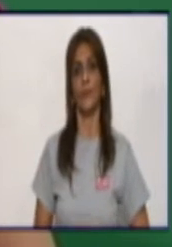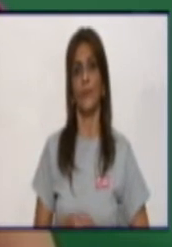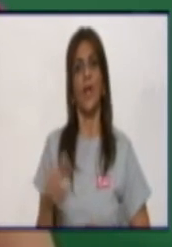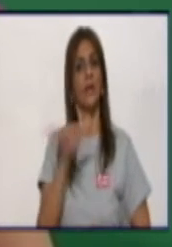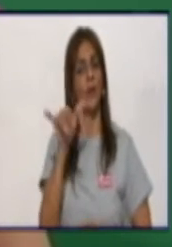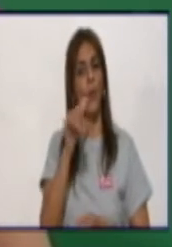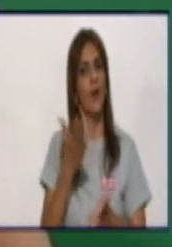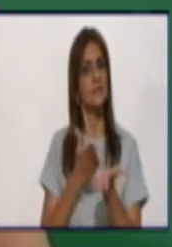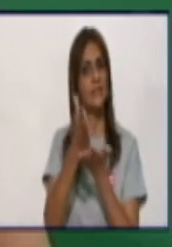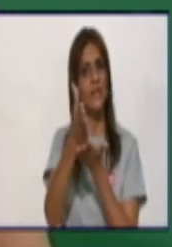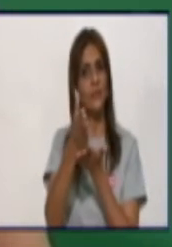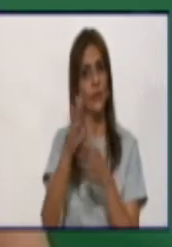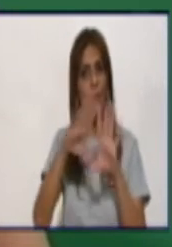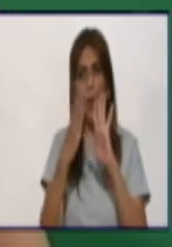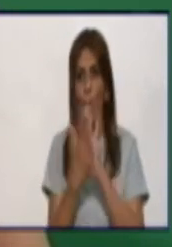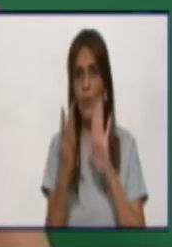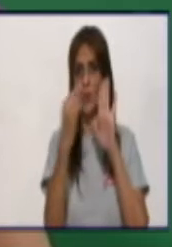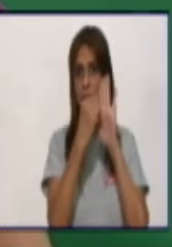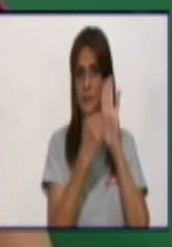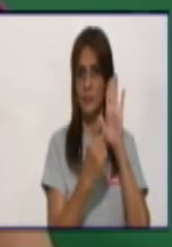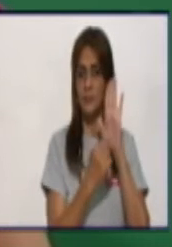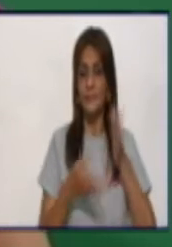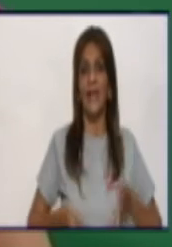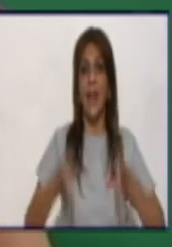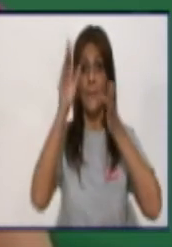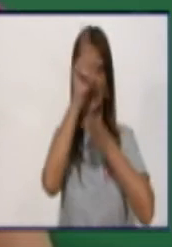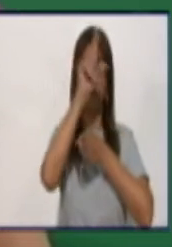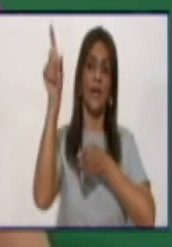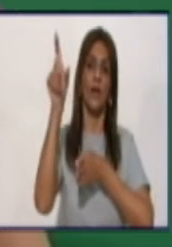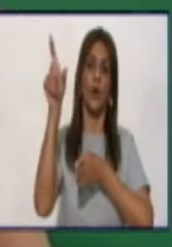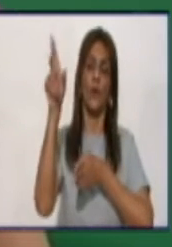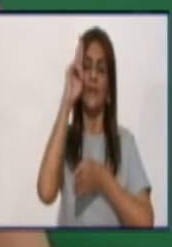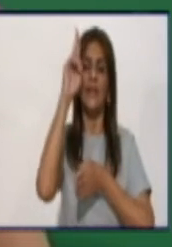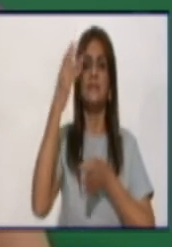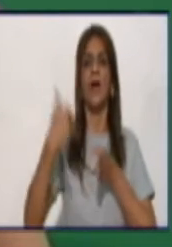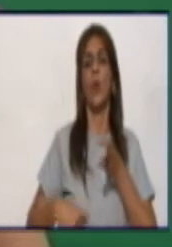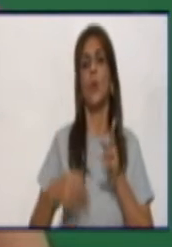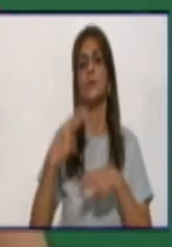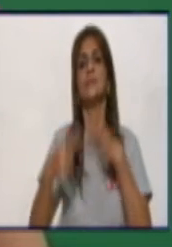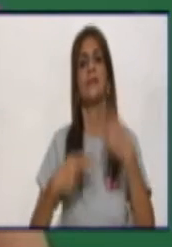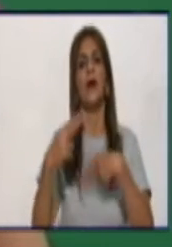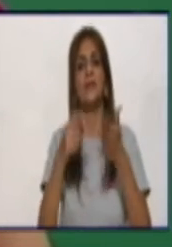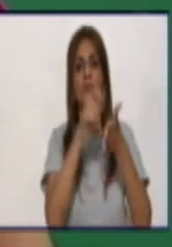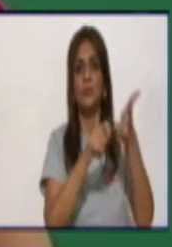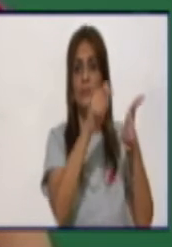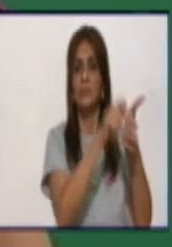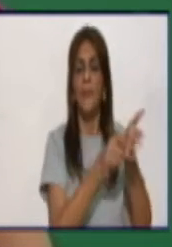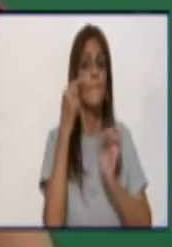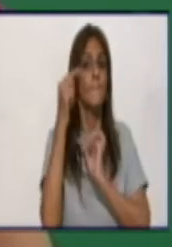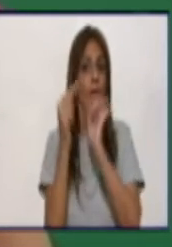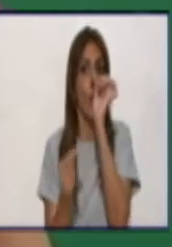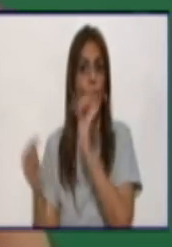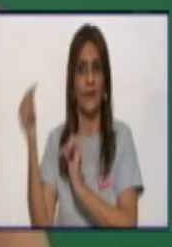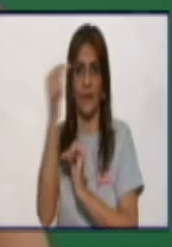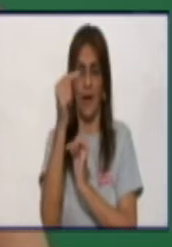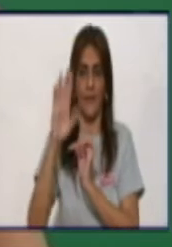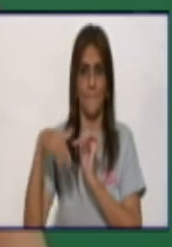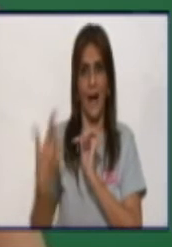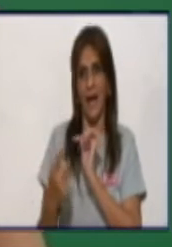siguiendo los lineamientos de nuestro ministerio hemos trazado prioridades para esta etapa tratando de hacer sostenible